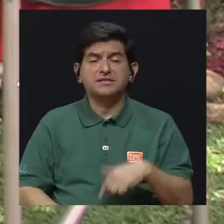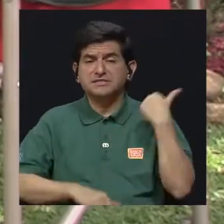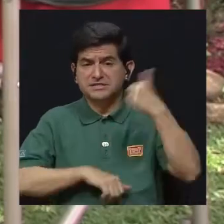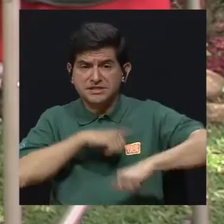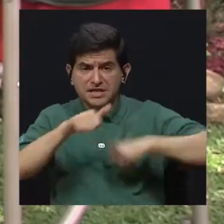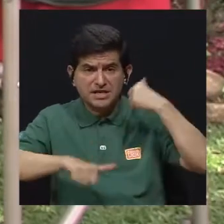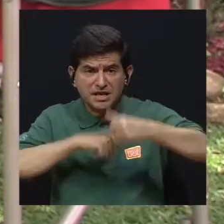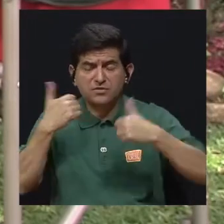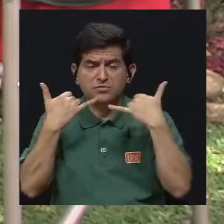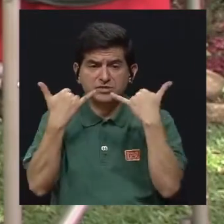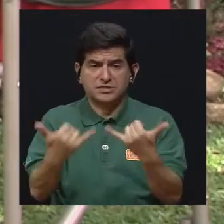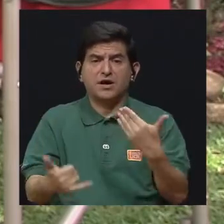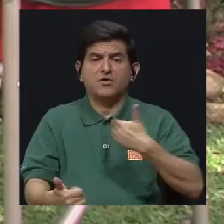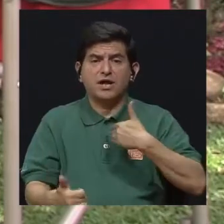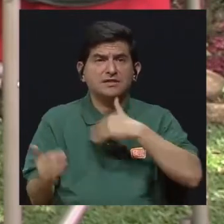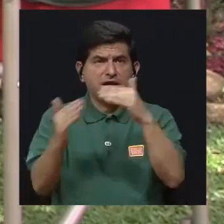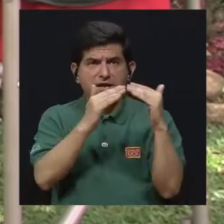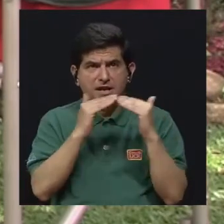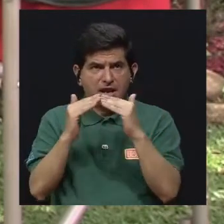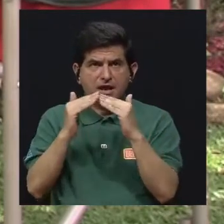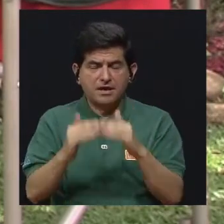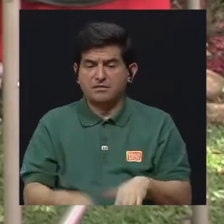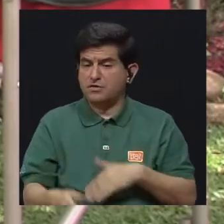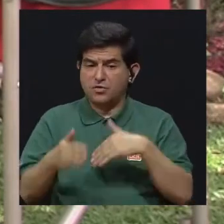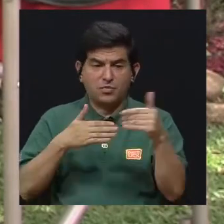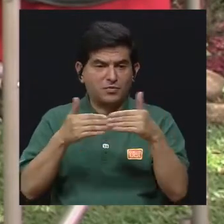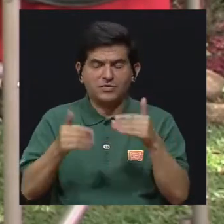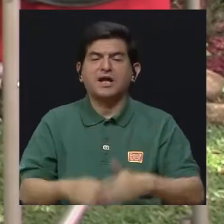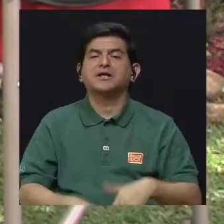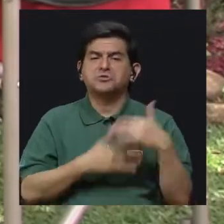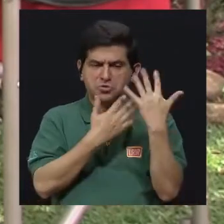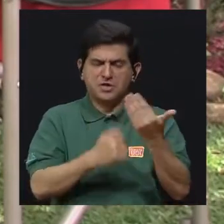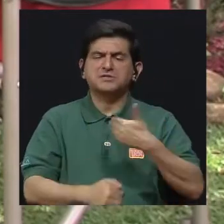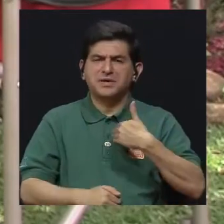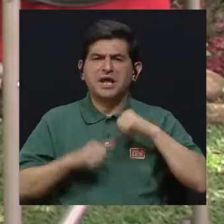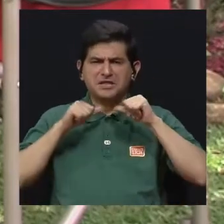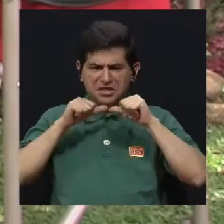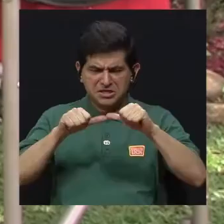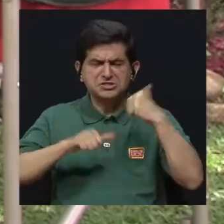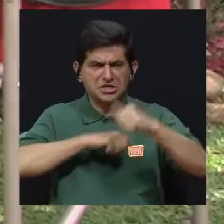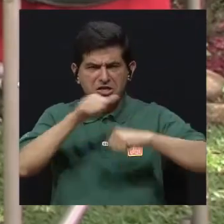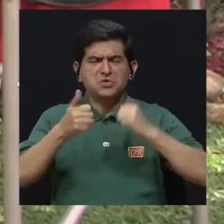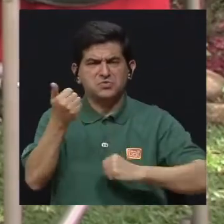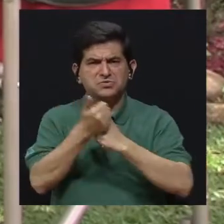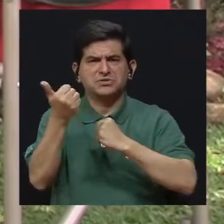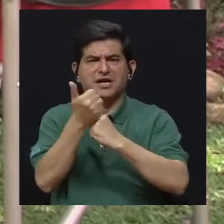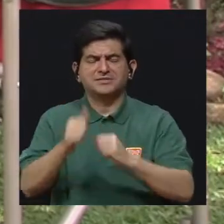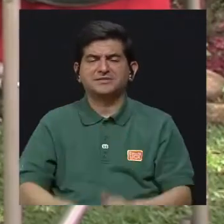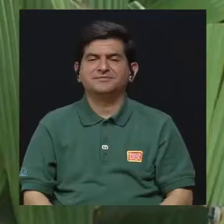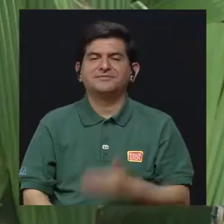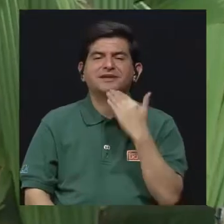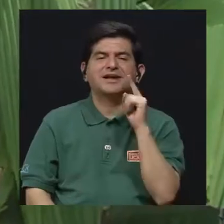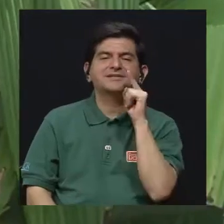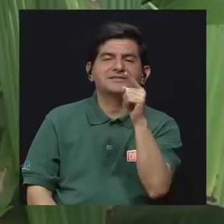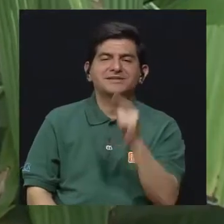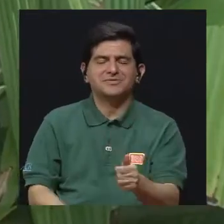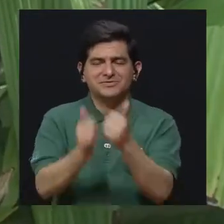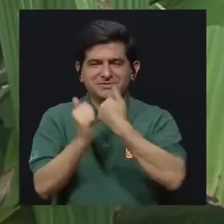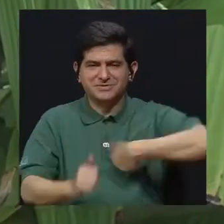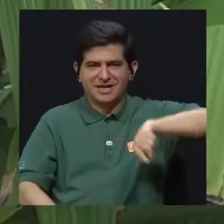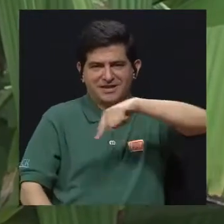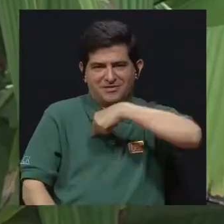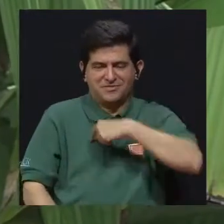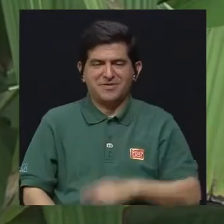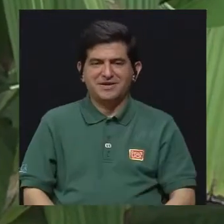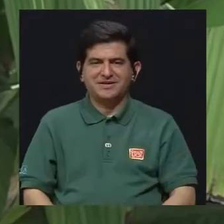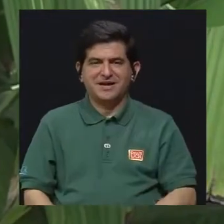las luchas que se están gestando en las comunidades y que aún queda esperanza y quedan muchas luchas a las cuales apoyar. Y gracias a ustedes que nos